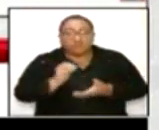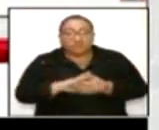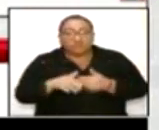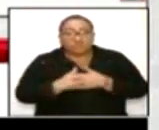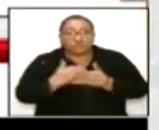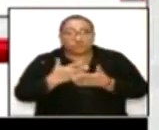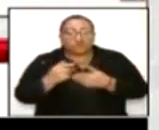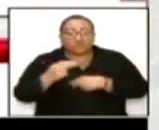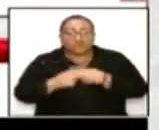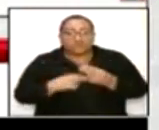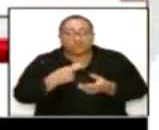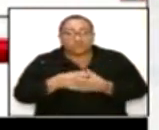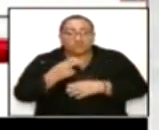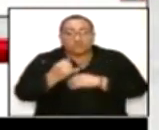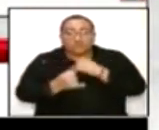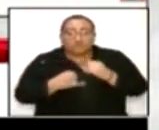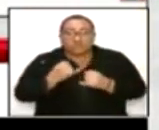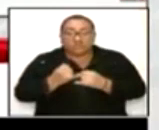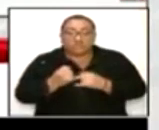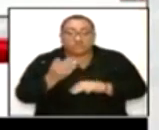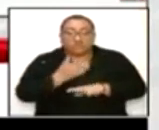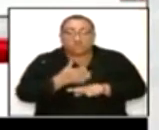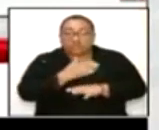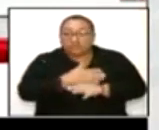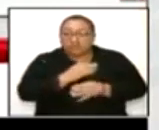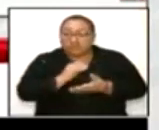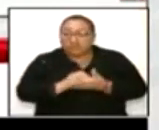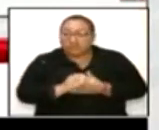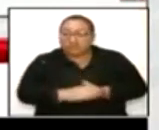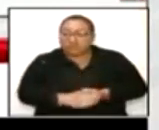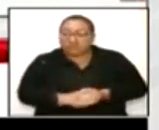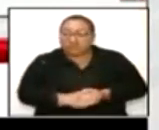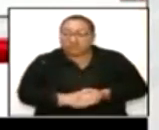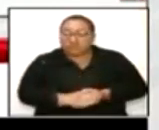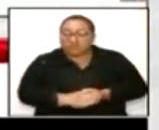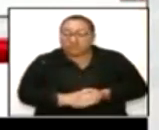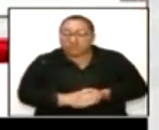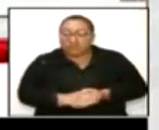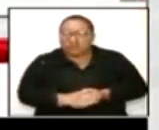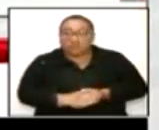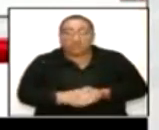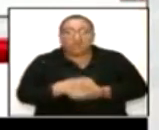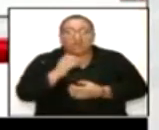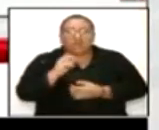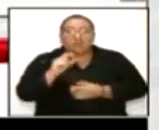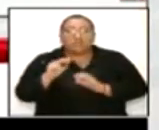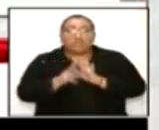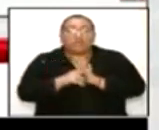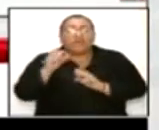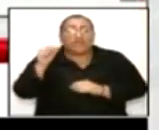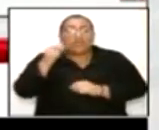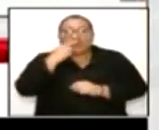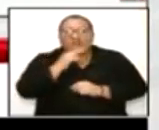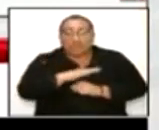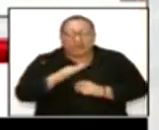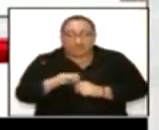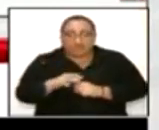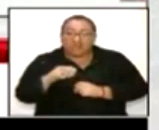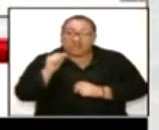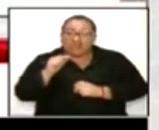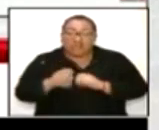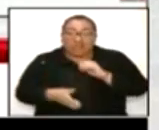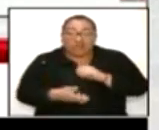los instrumentos nacionales e internacionales anteriormente mencionados, la Convención sobre los Derechos del Niño.